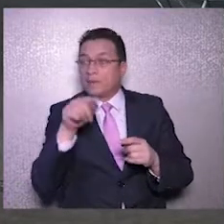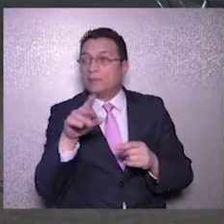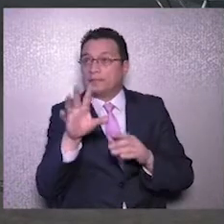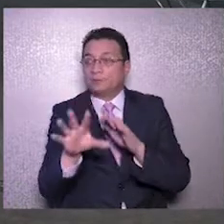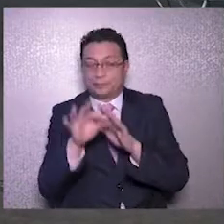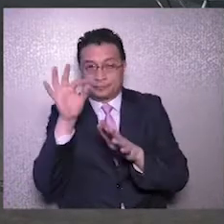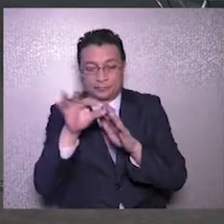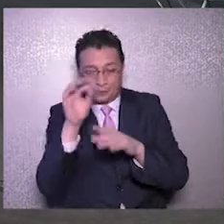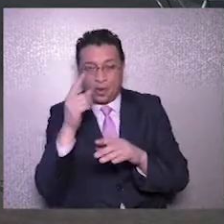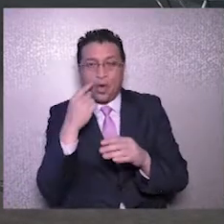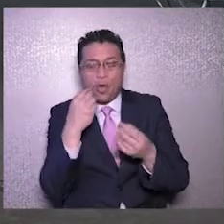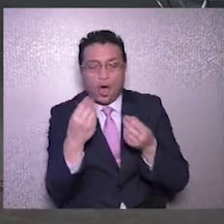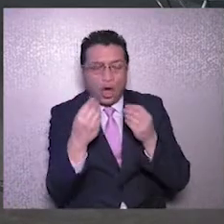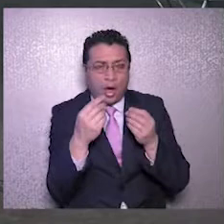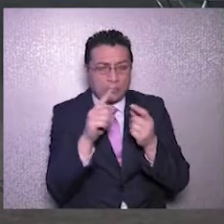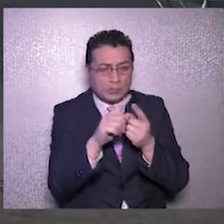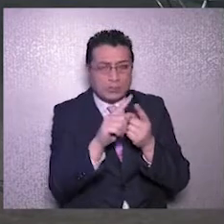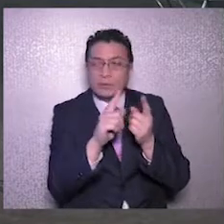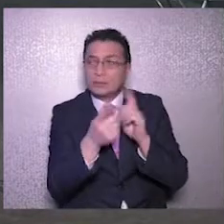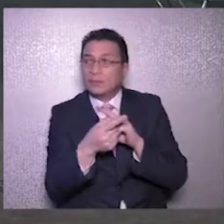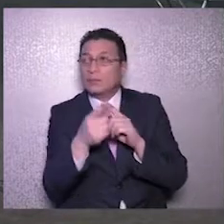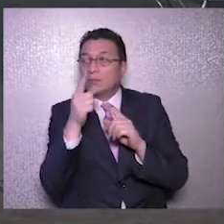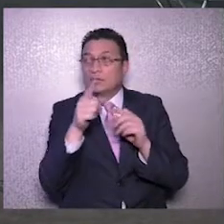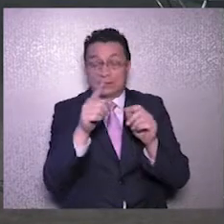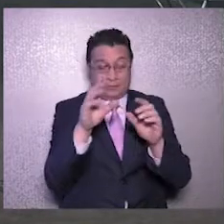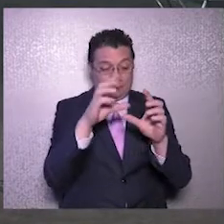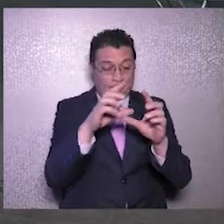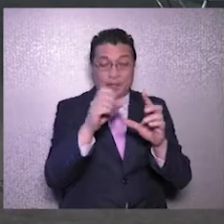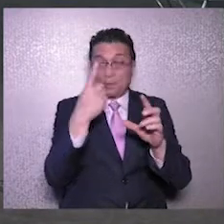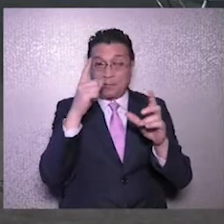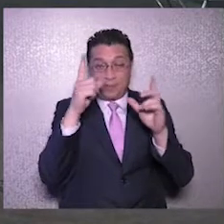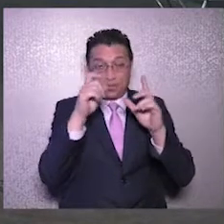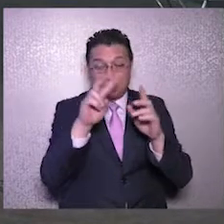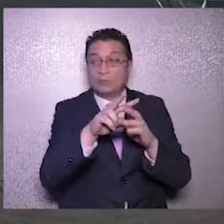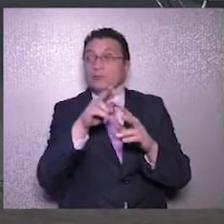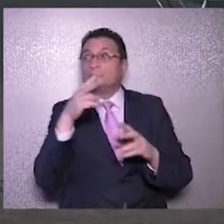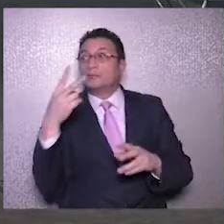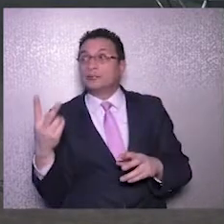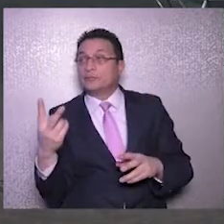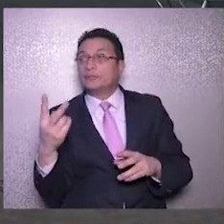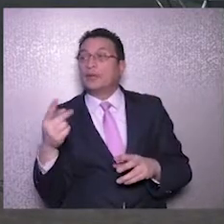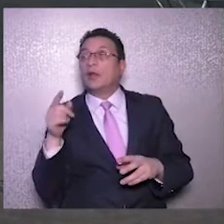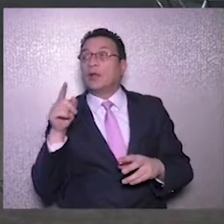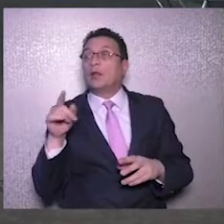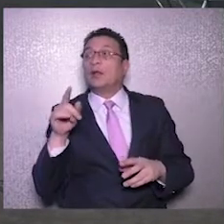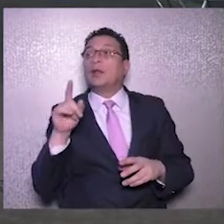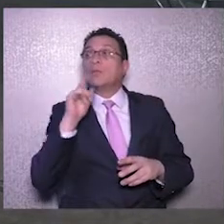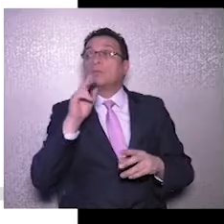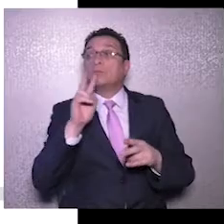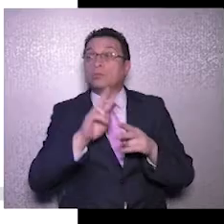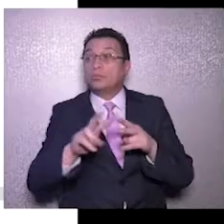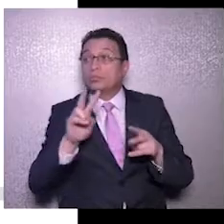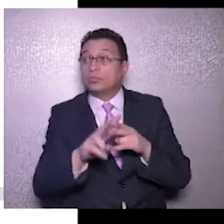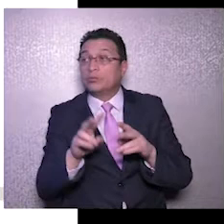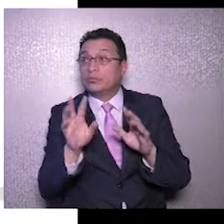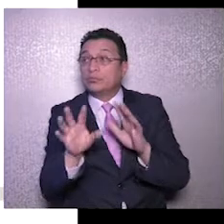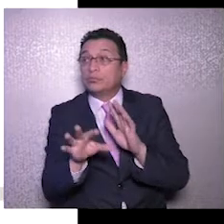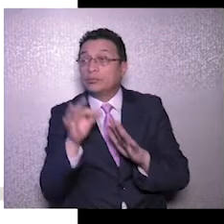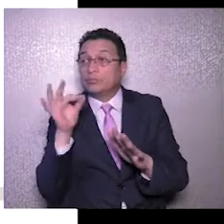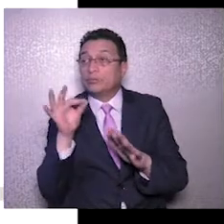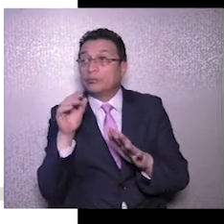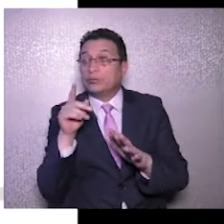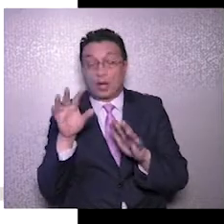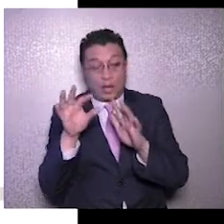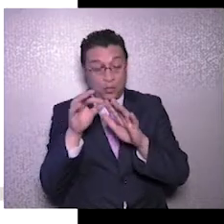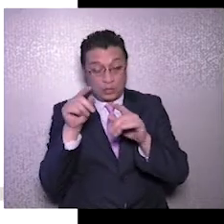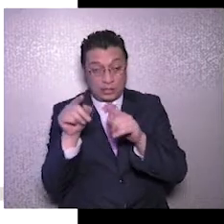encontraron la ecuación que asocia S de T, que es eso de aquí, M de X, que es eso de allá. Y si usted resuelve esta ecuación, encuentra